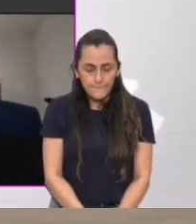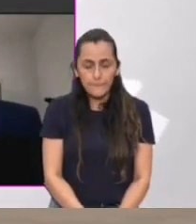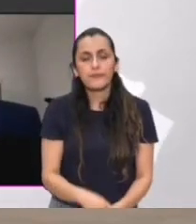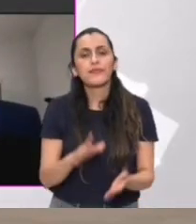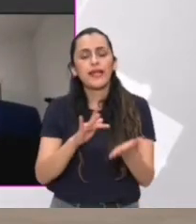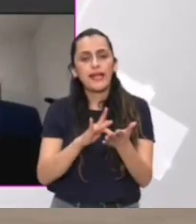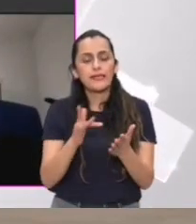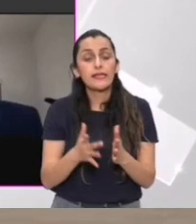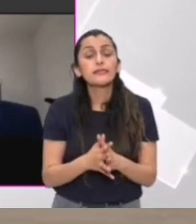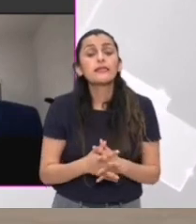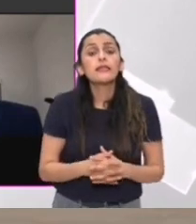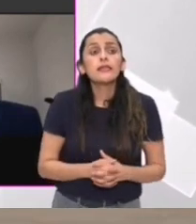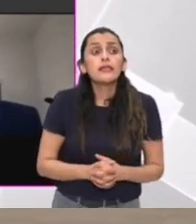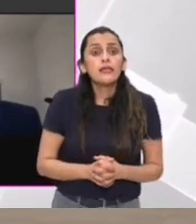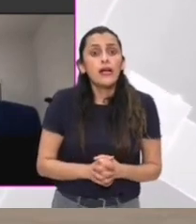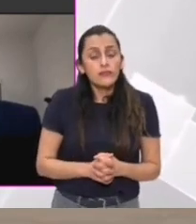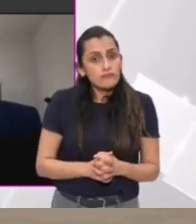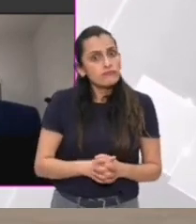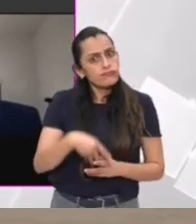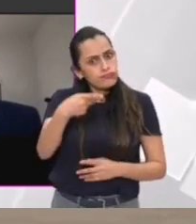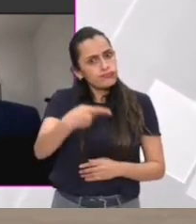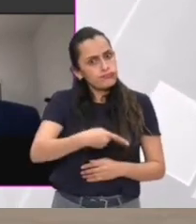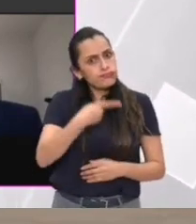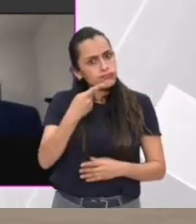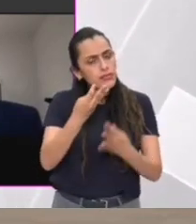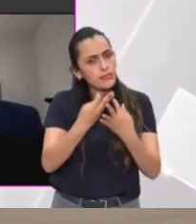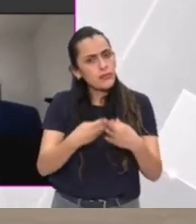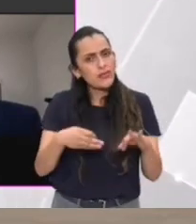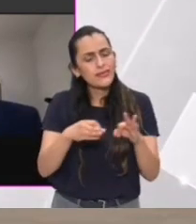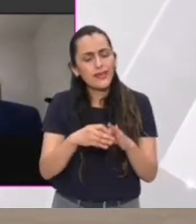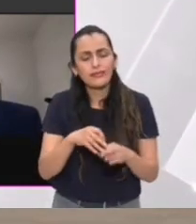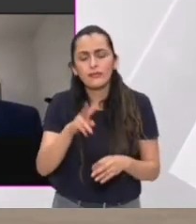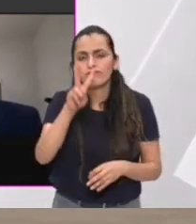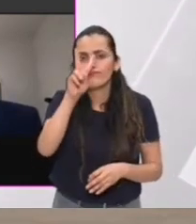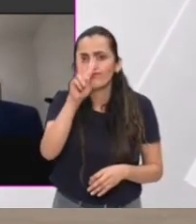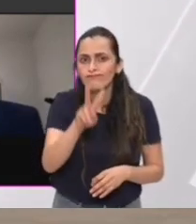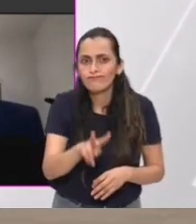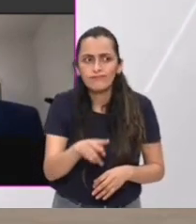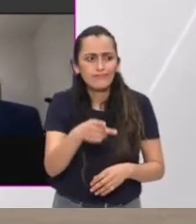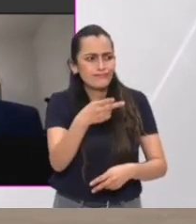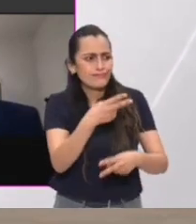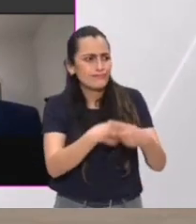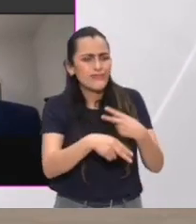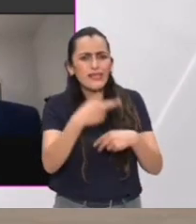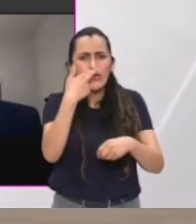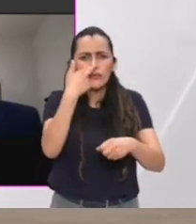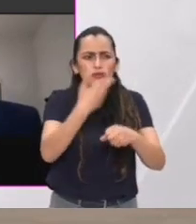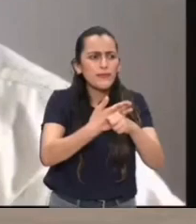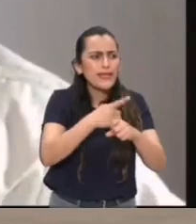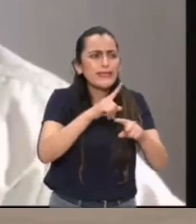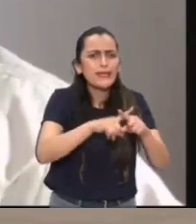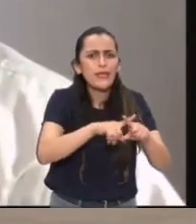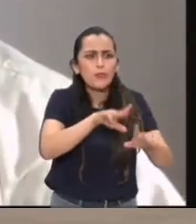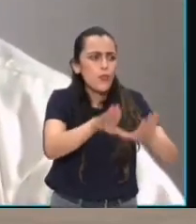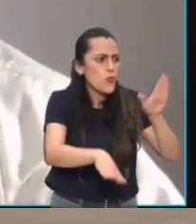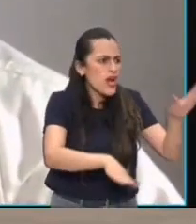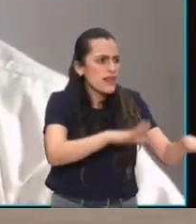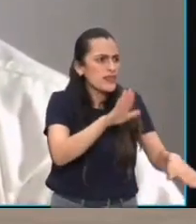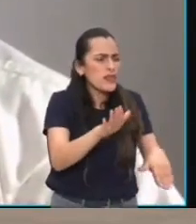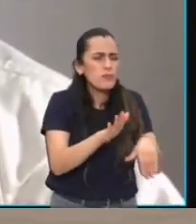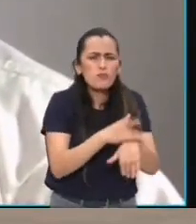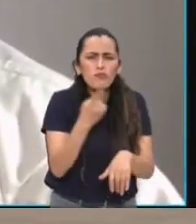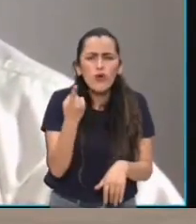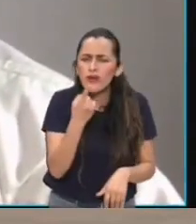Gracias. Esa es una pregunta muy importante. Tenemos que ver de dónde se origina, quién tiene la responsabilidad de esta mortalidad.